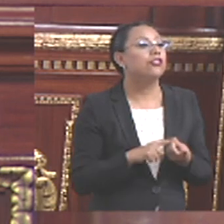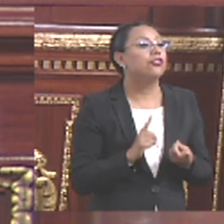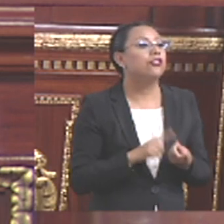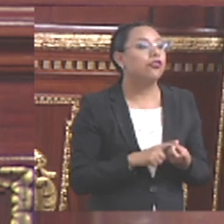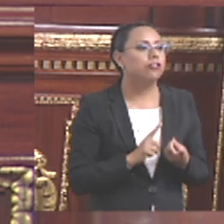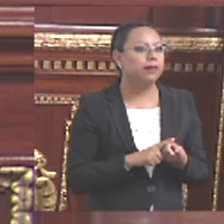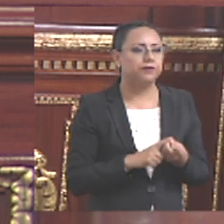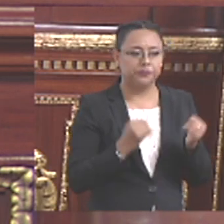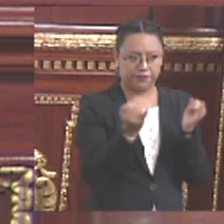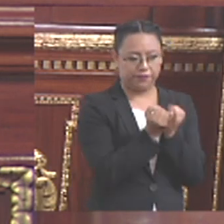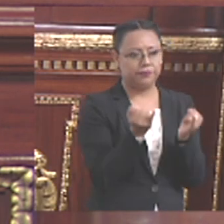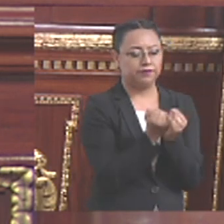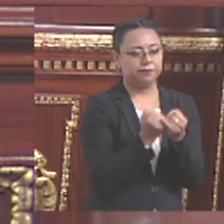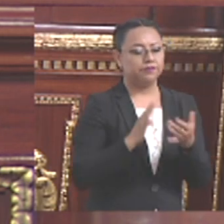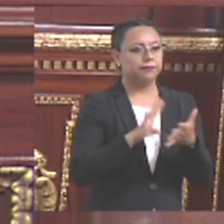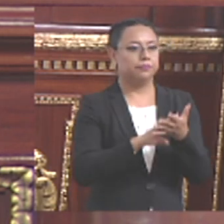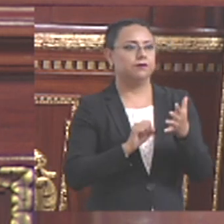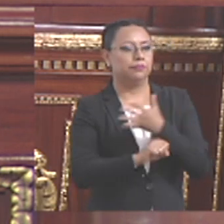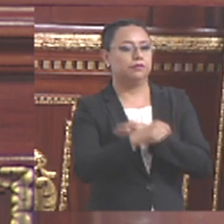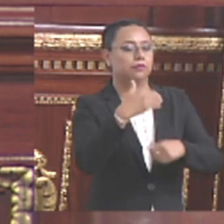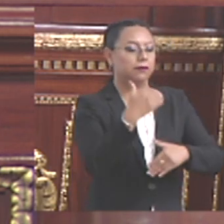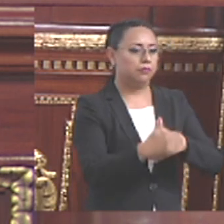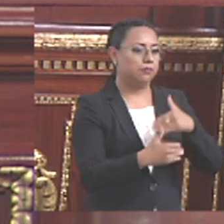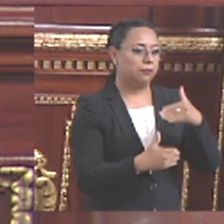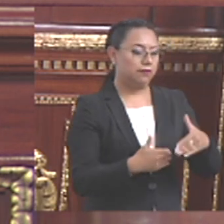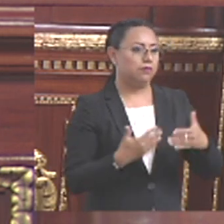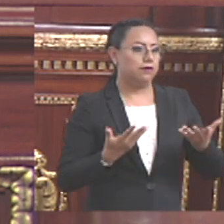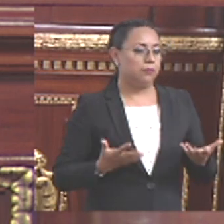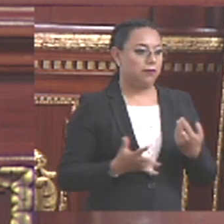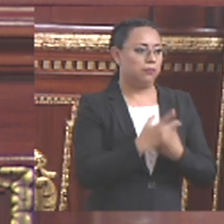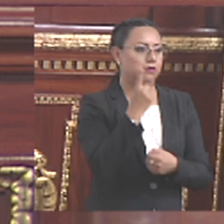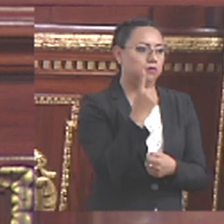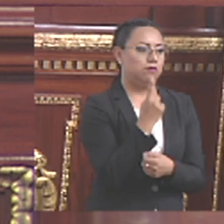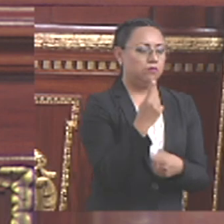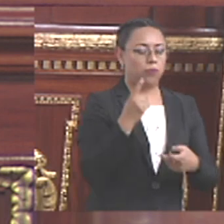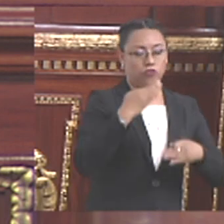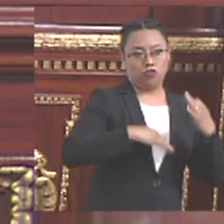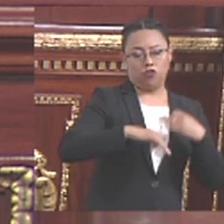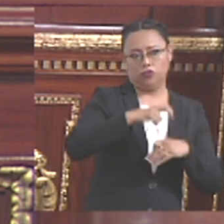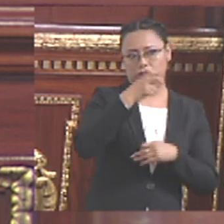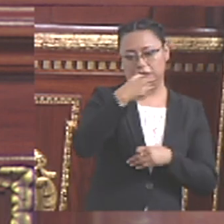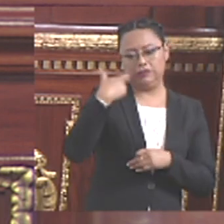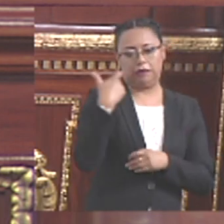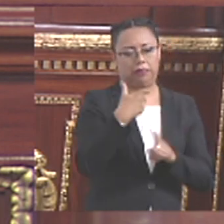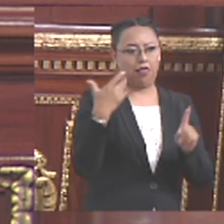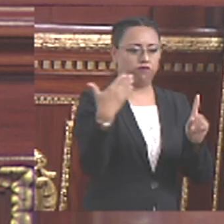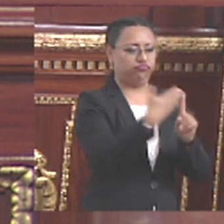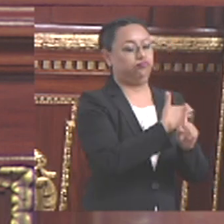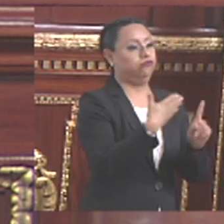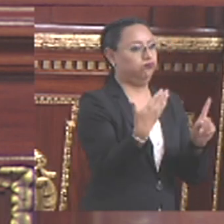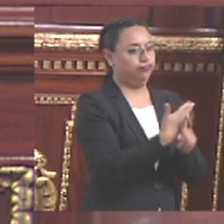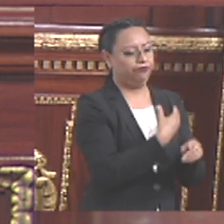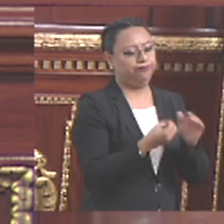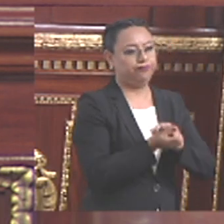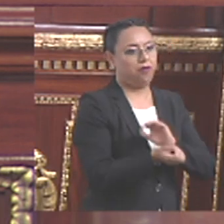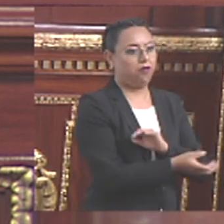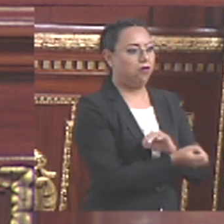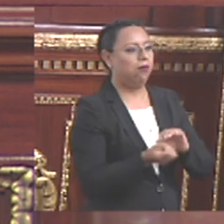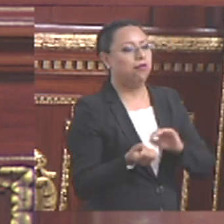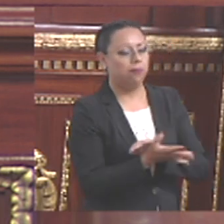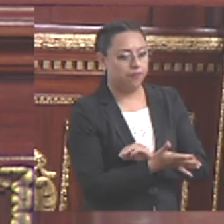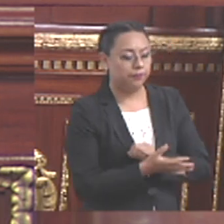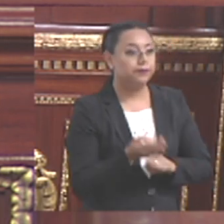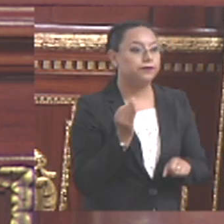una sentencia en proceso por el desvío de todos estos recursos, y que es señalado de